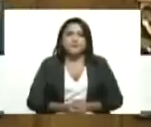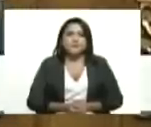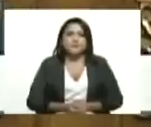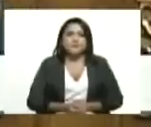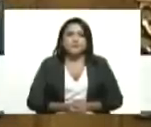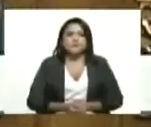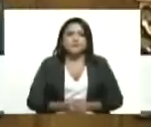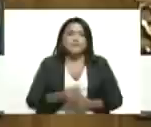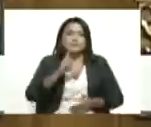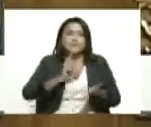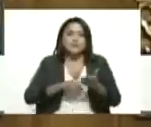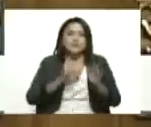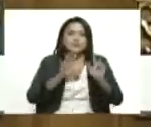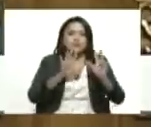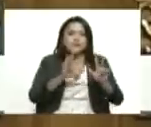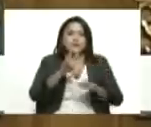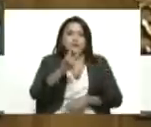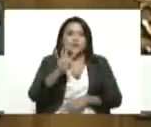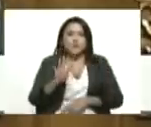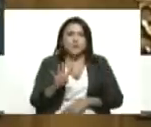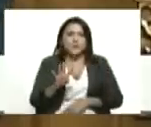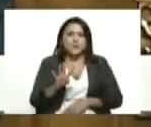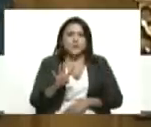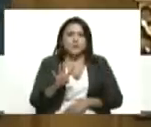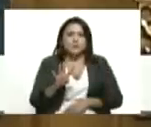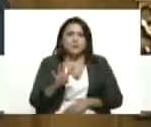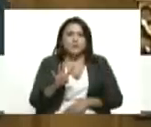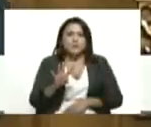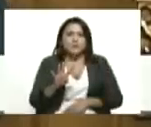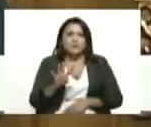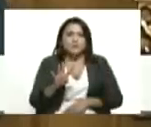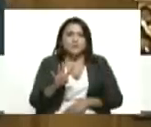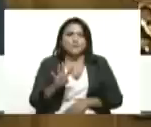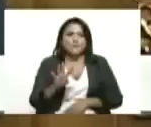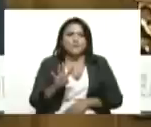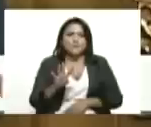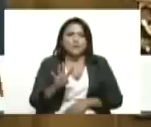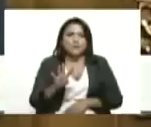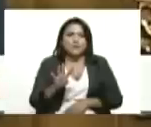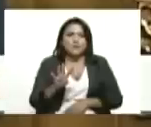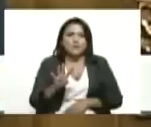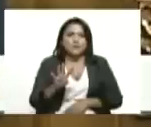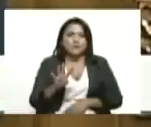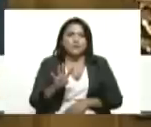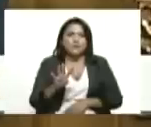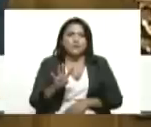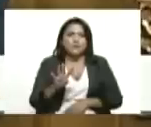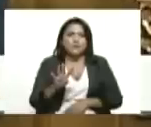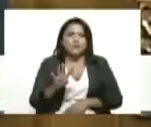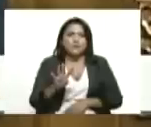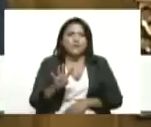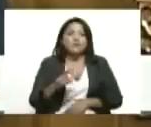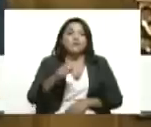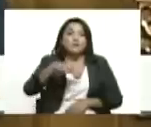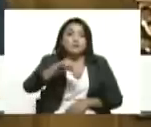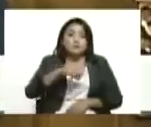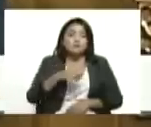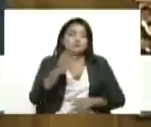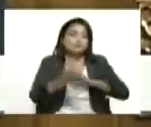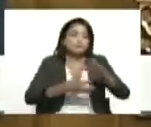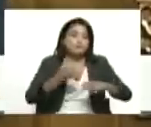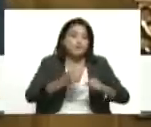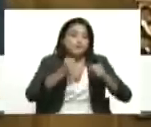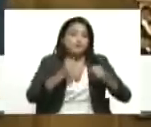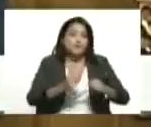de 1824. Teniendo presente que una de las principales causas de los desastres en que se ha visto envuelta